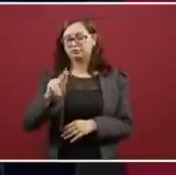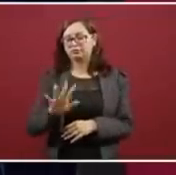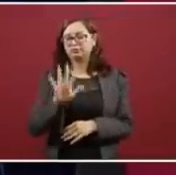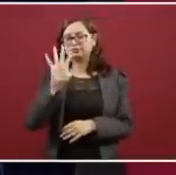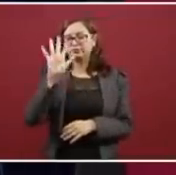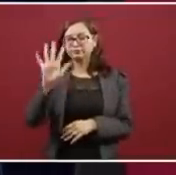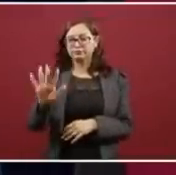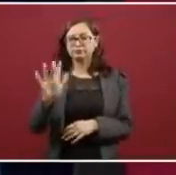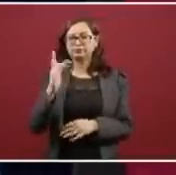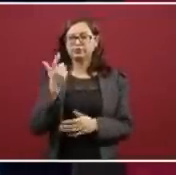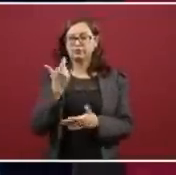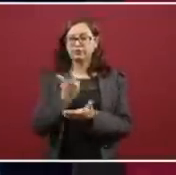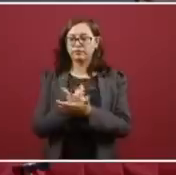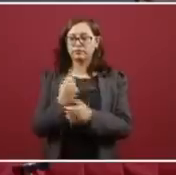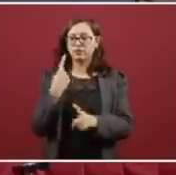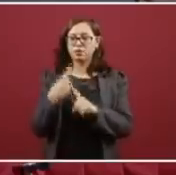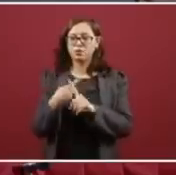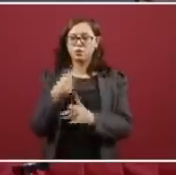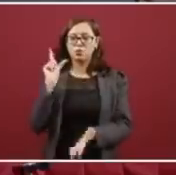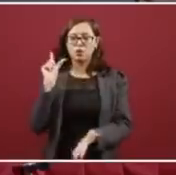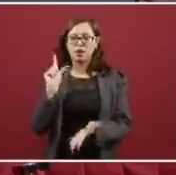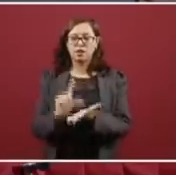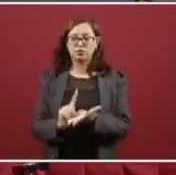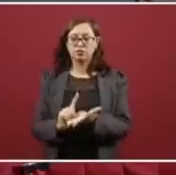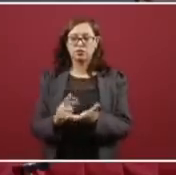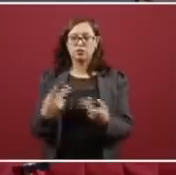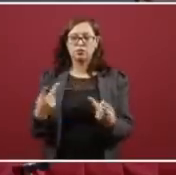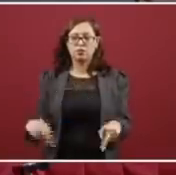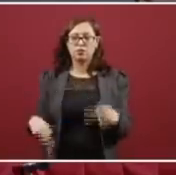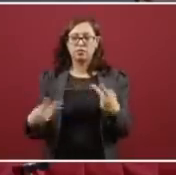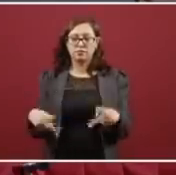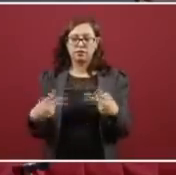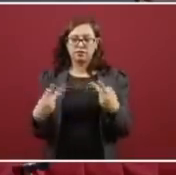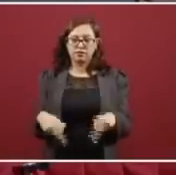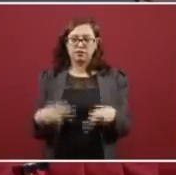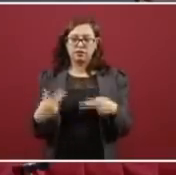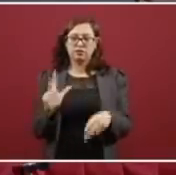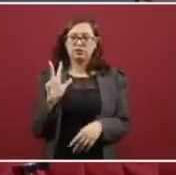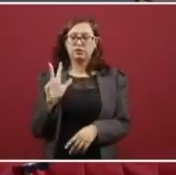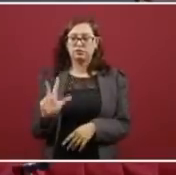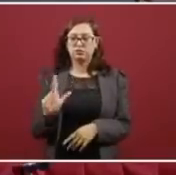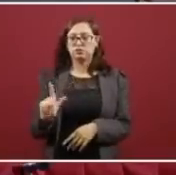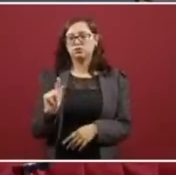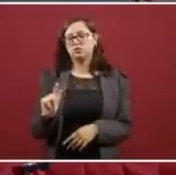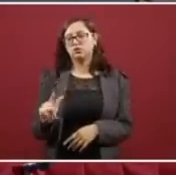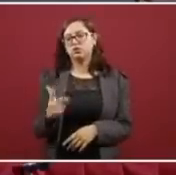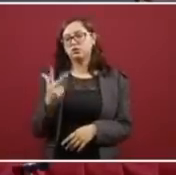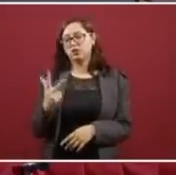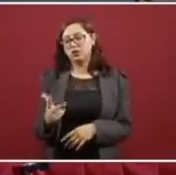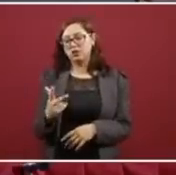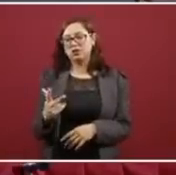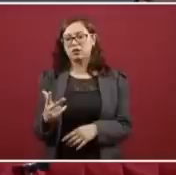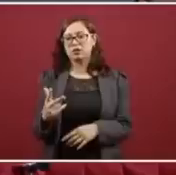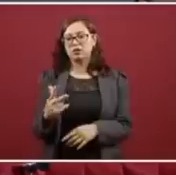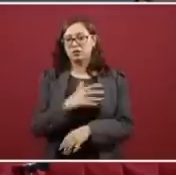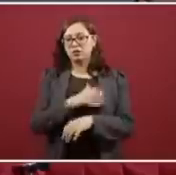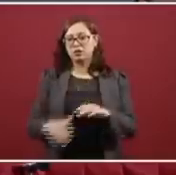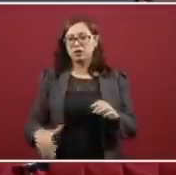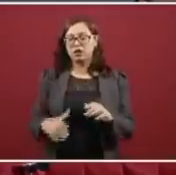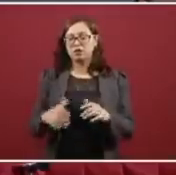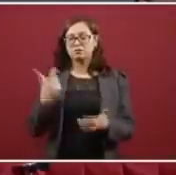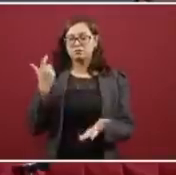el precio por litro de venta al público 1888 originación del producto precio terminal